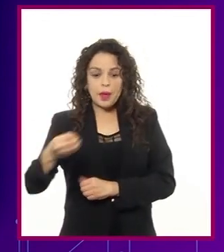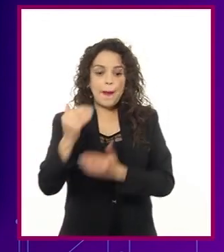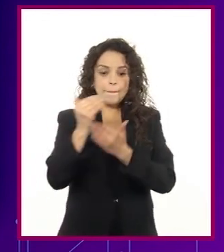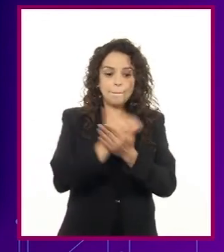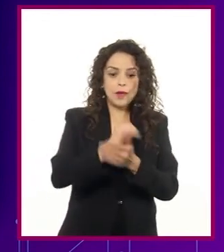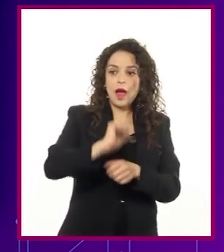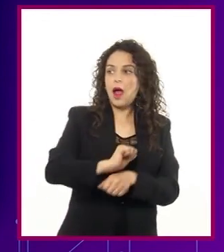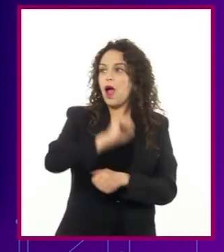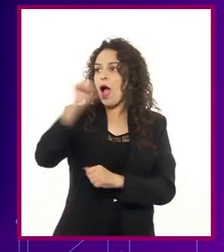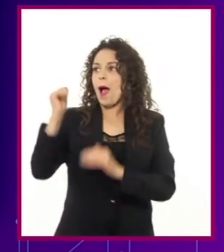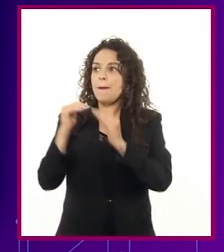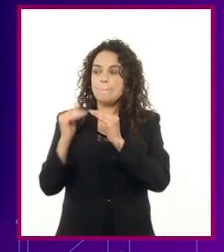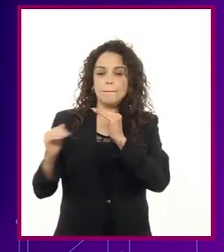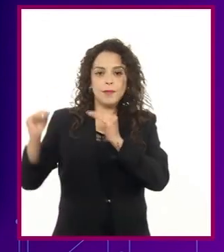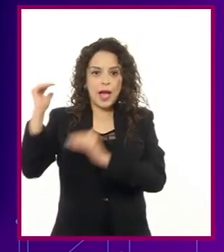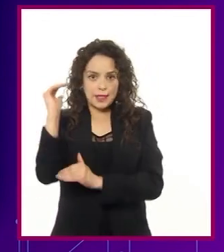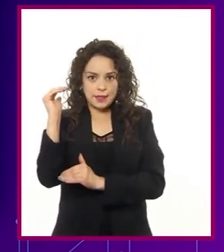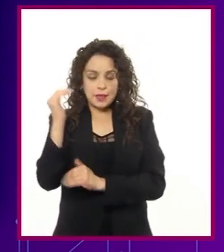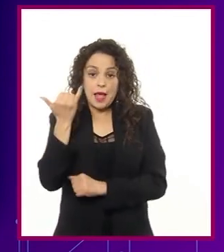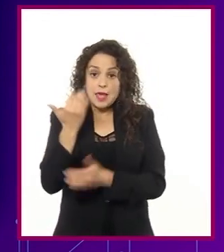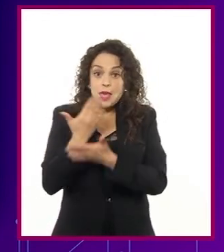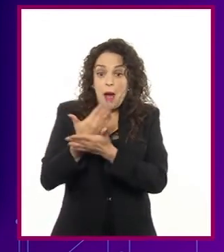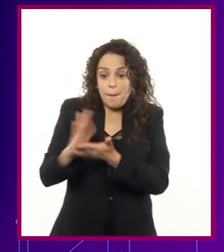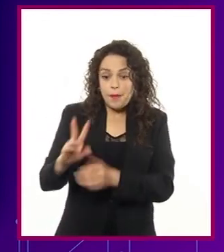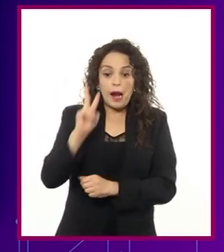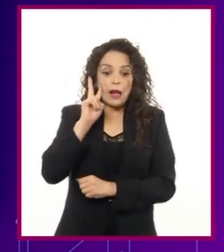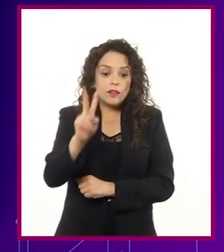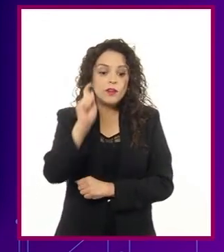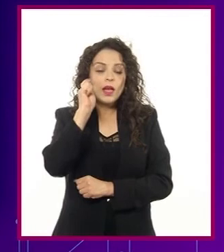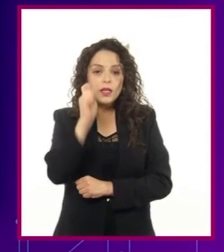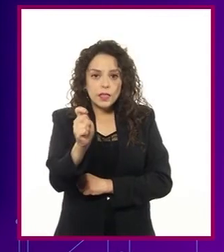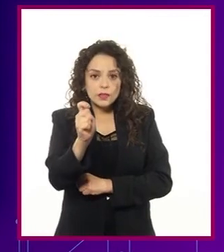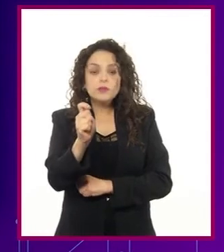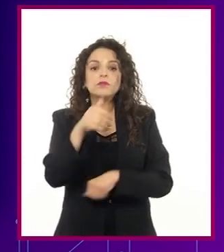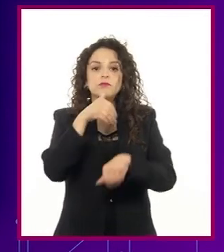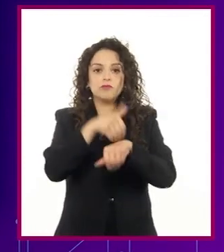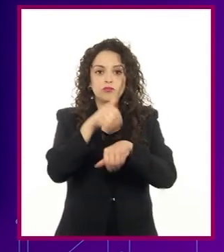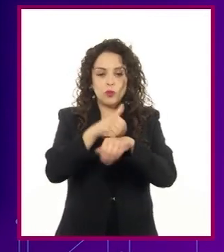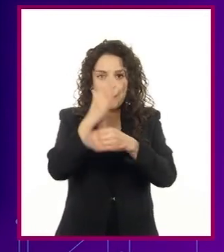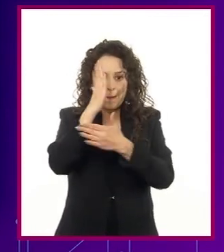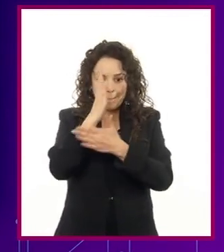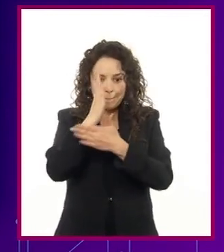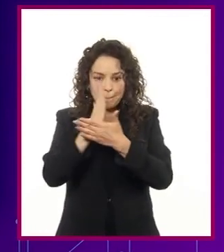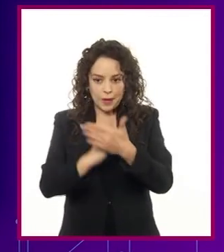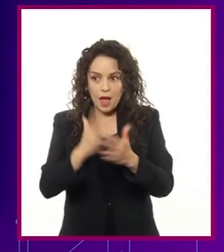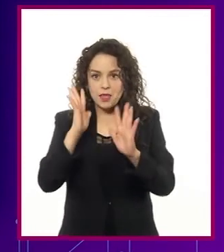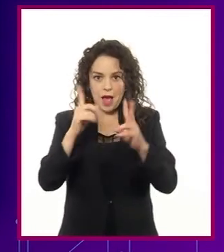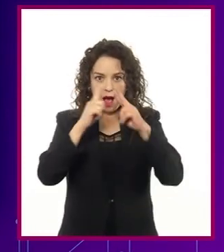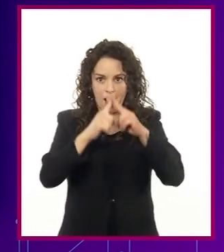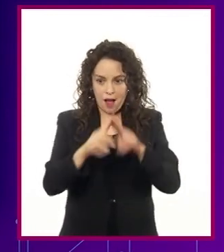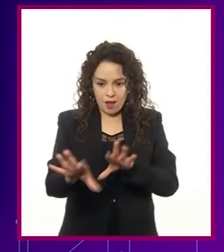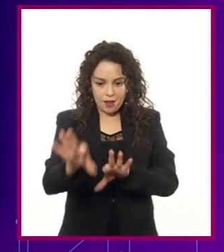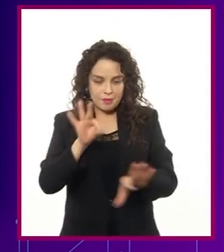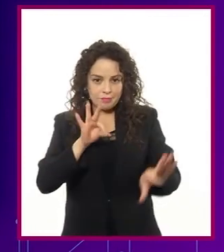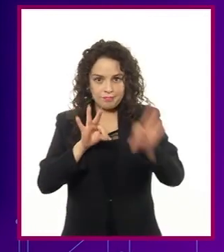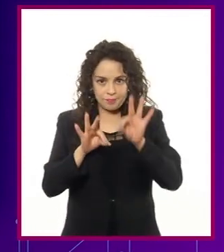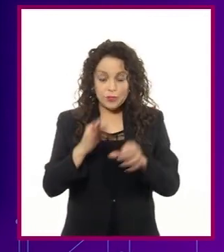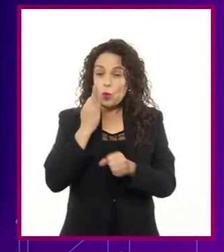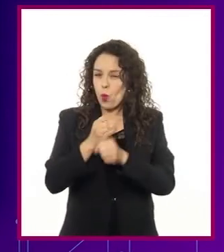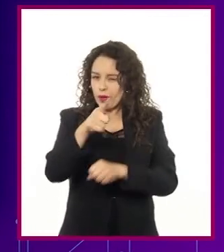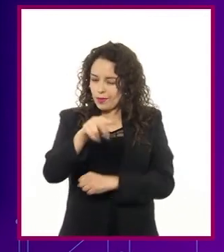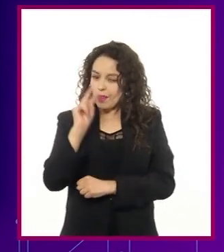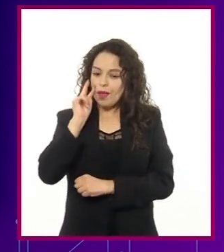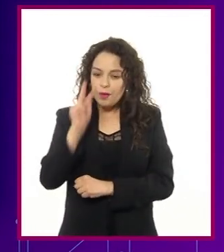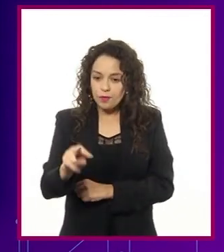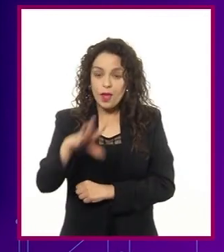mayor. Además, se muestran las medidas de tendencia central que se obtuvieron. Observen